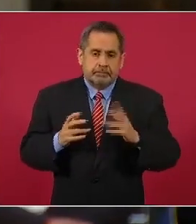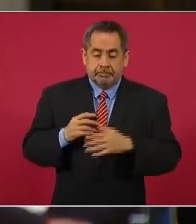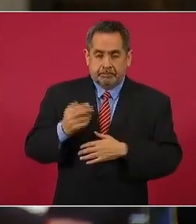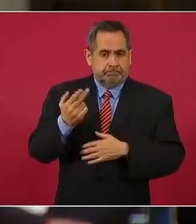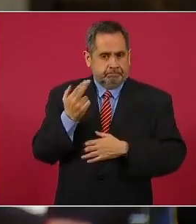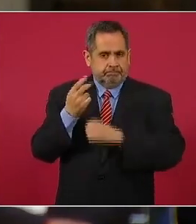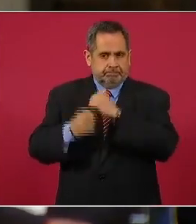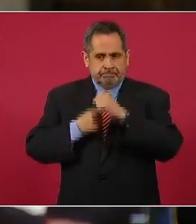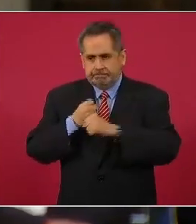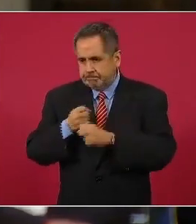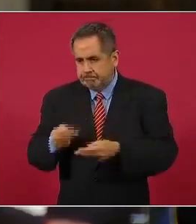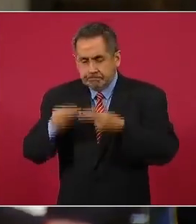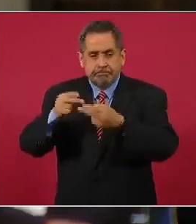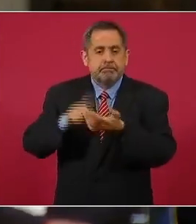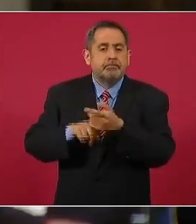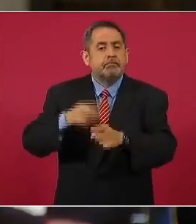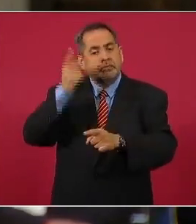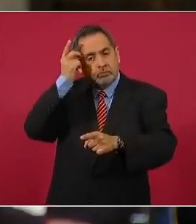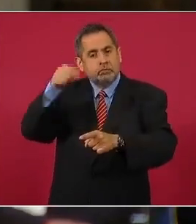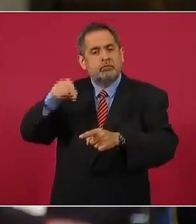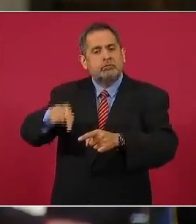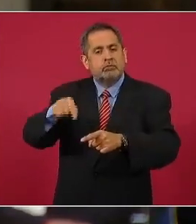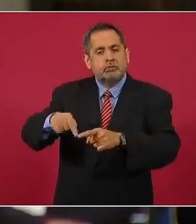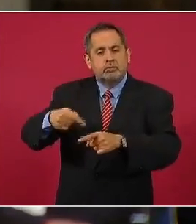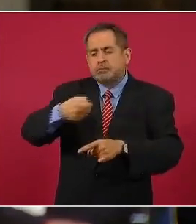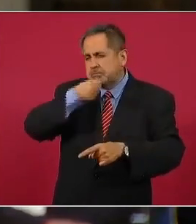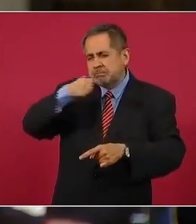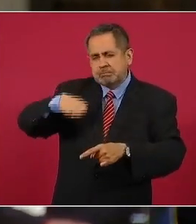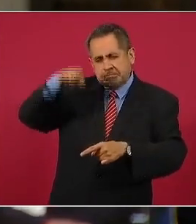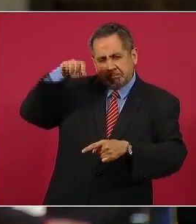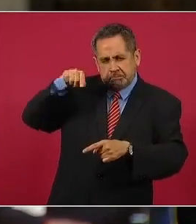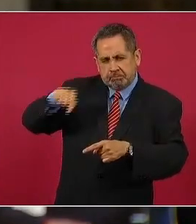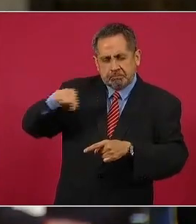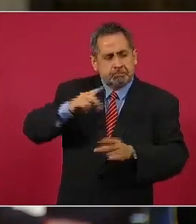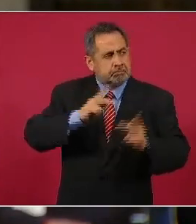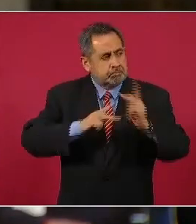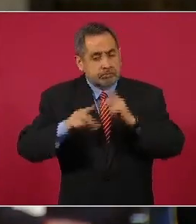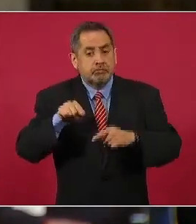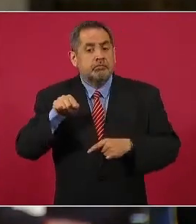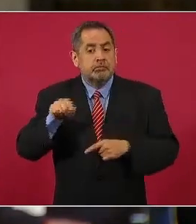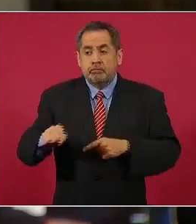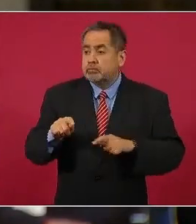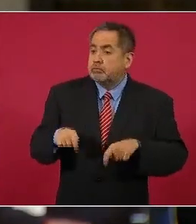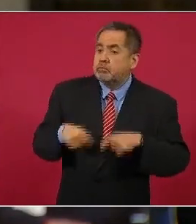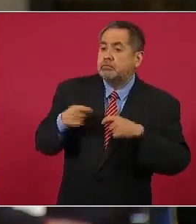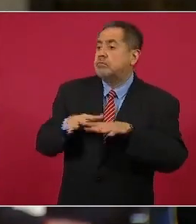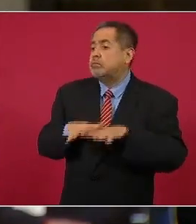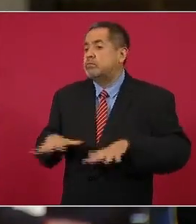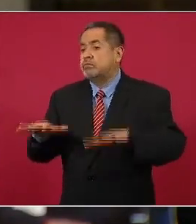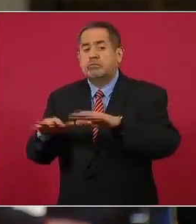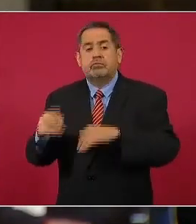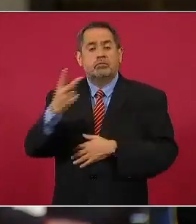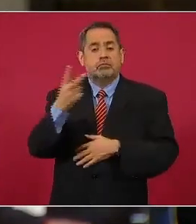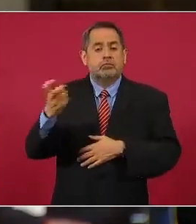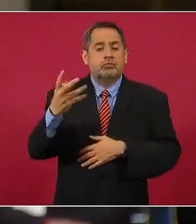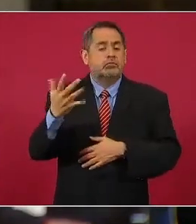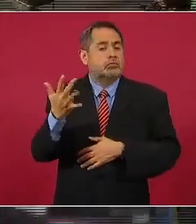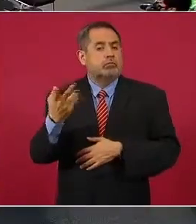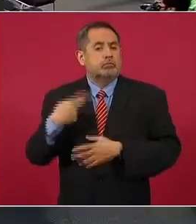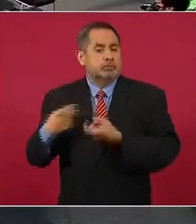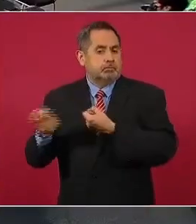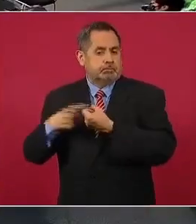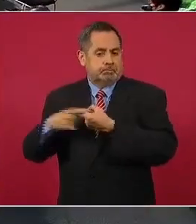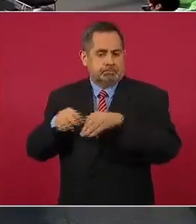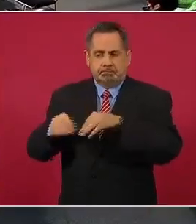mercado. Su dueño es una persona de la tercera edad. Genera 250 empleos